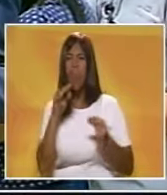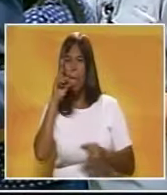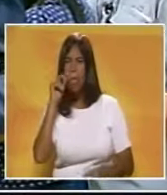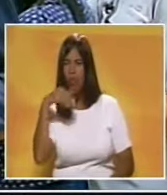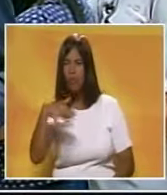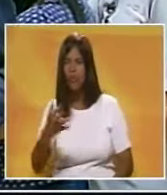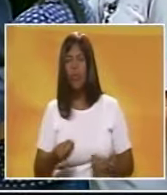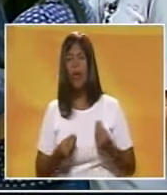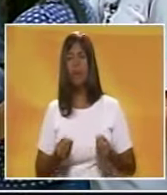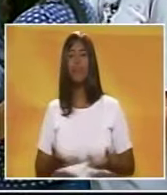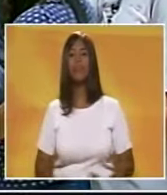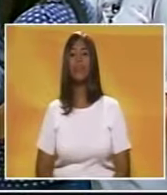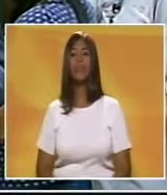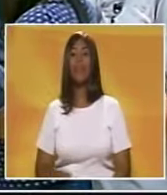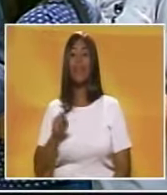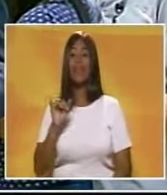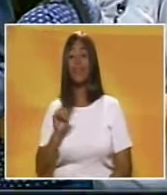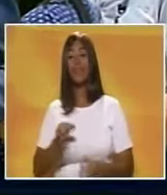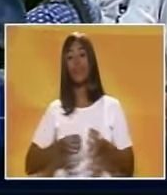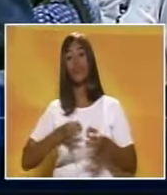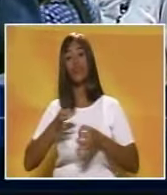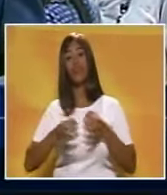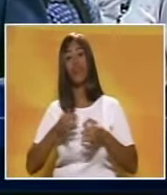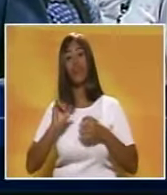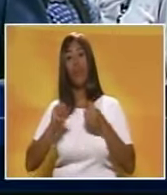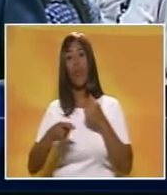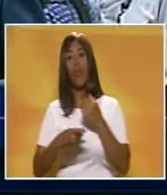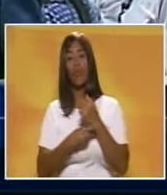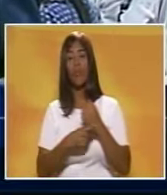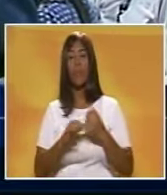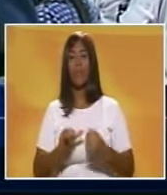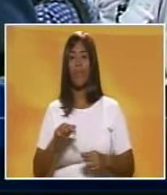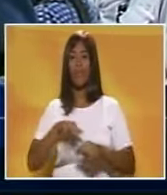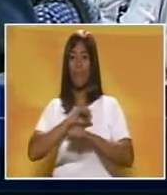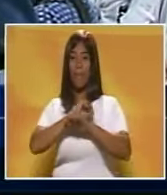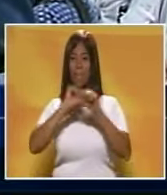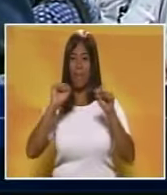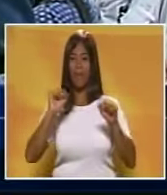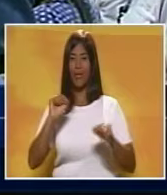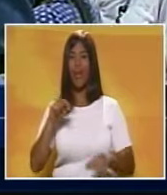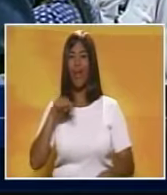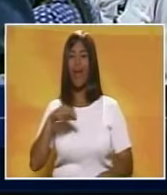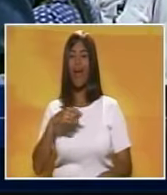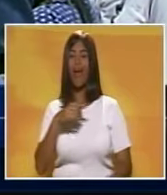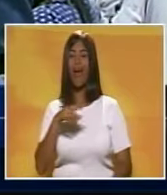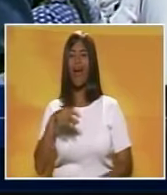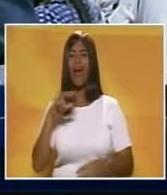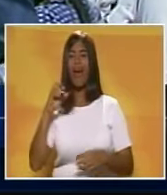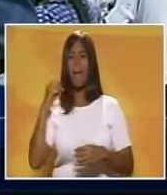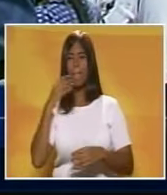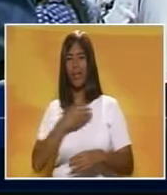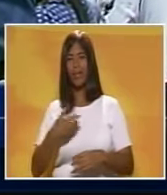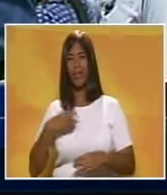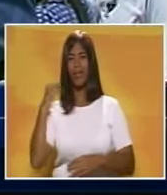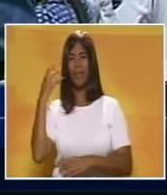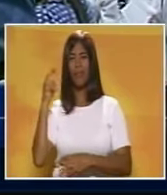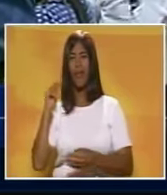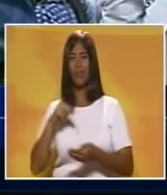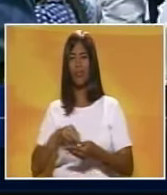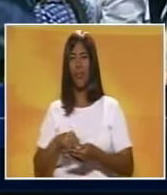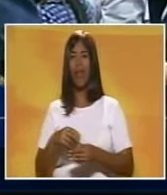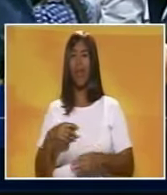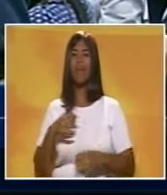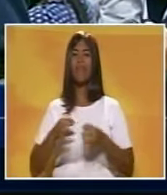Por el miedo Bien, que entonces tiene fue parte a de Caracas, lo que porque saben dijo que el pueblo esta no va a tolerar mañana Juan Guaidó más en el hemiciclo de incapacidad y sesiones más de la Asamblea Nacional. Ya